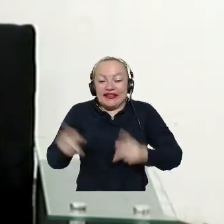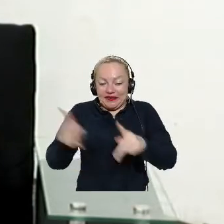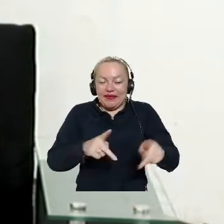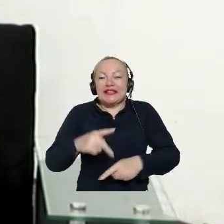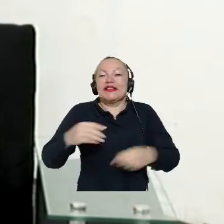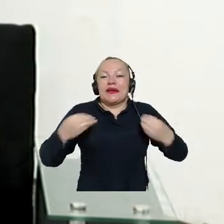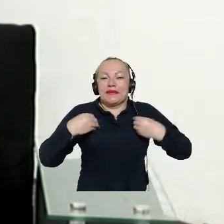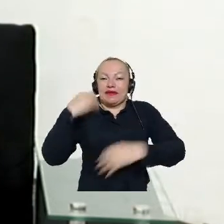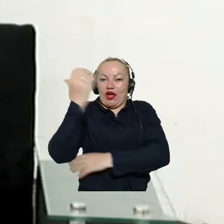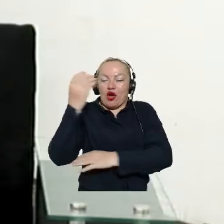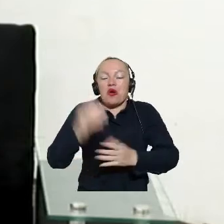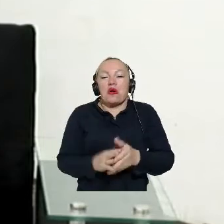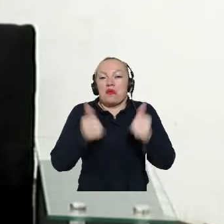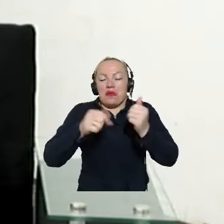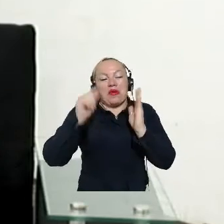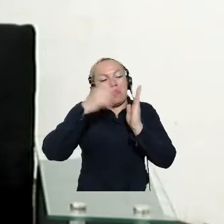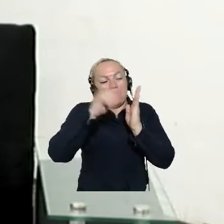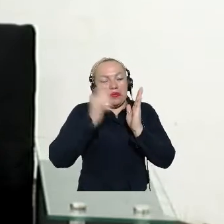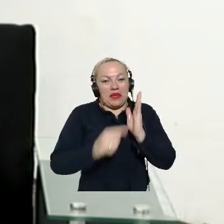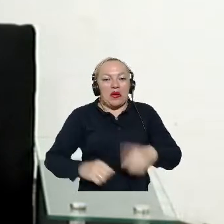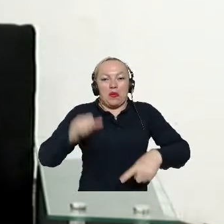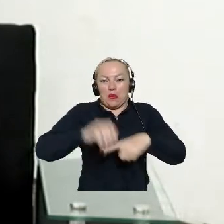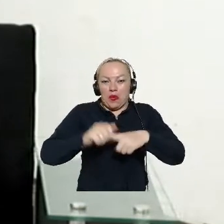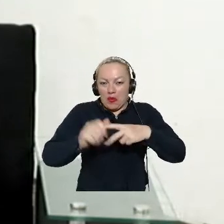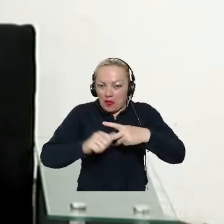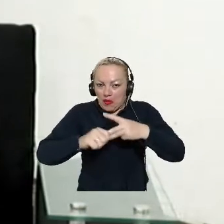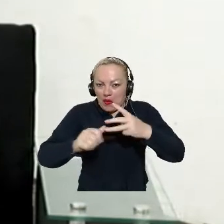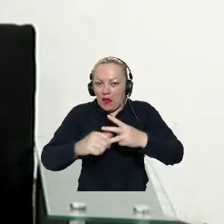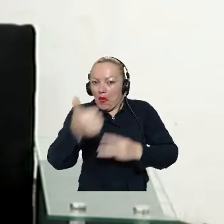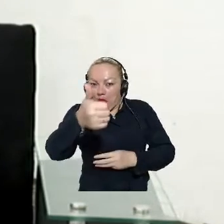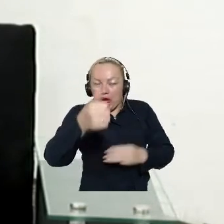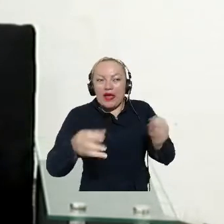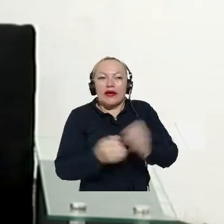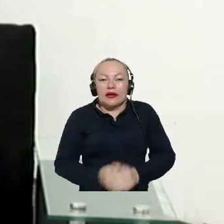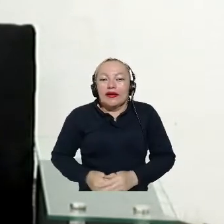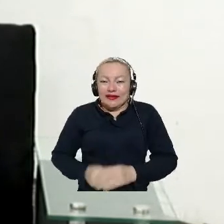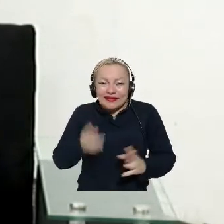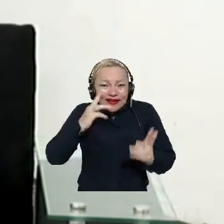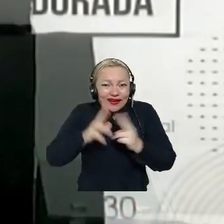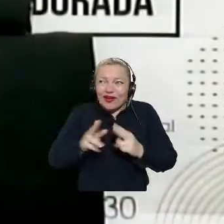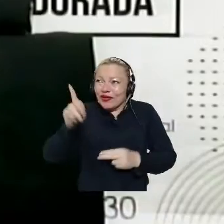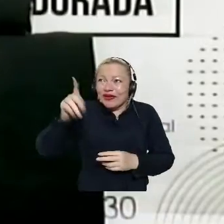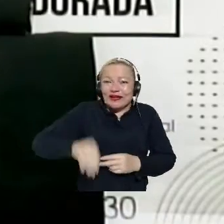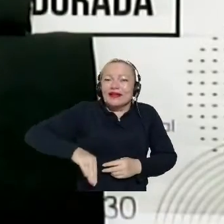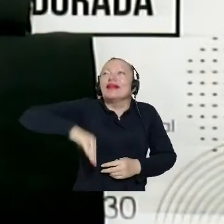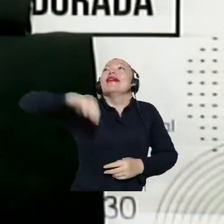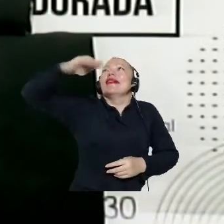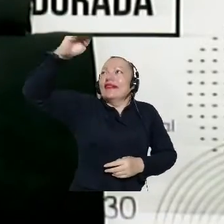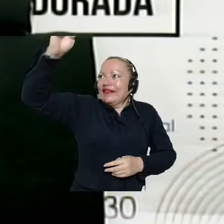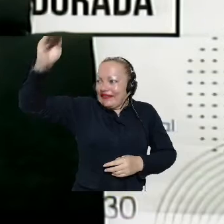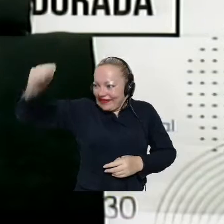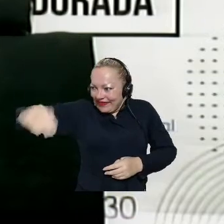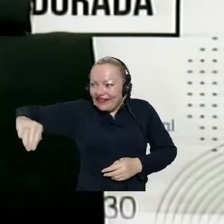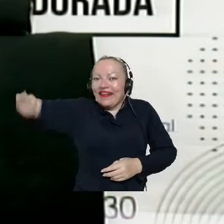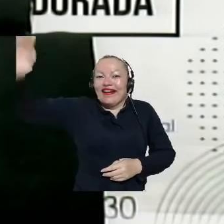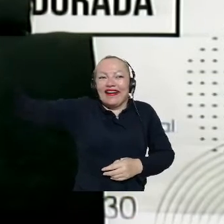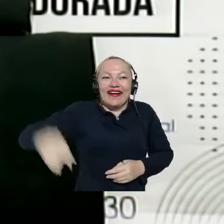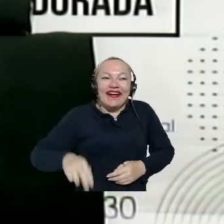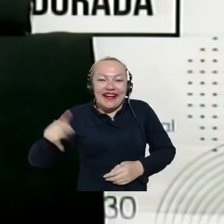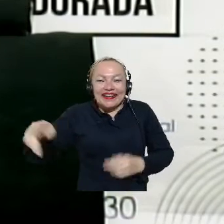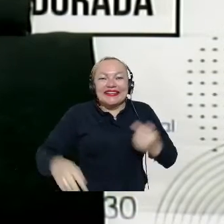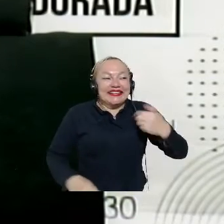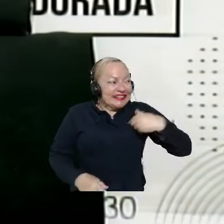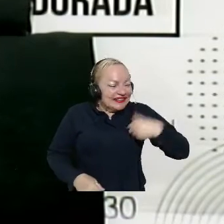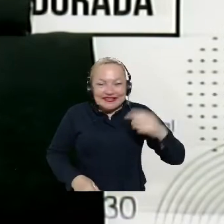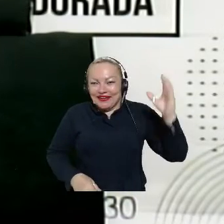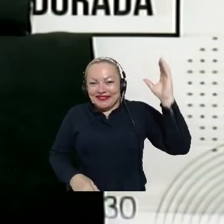Nos está yendo bien. Interesante el tema. Sí, yo como que. Las subiditas, las escaladas. Nosotros somos duros. Me di cuenta porque mi papá. ¡Ay! ¡Ay!